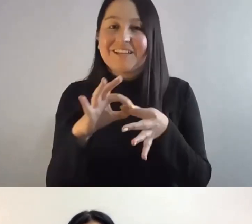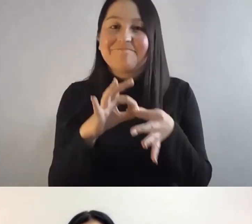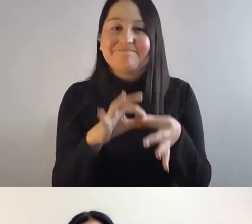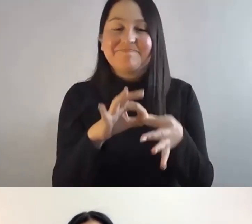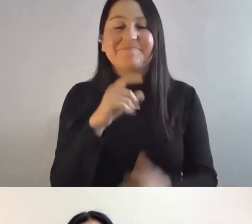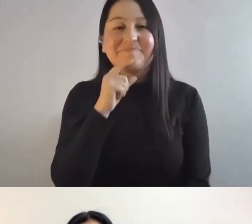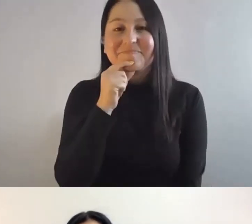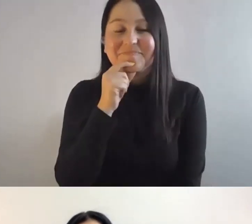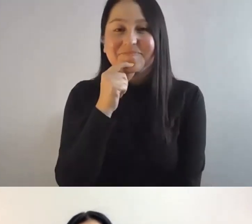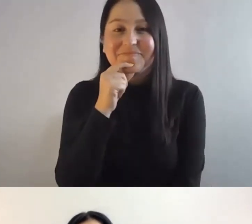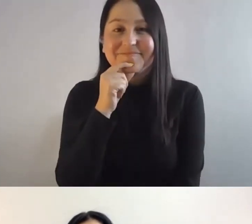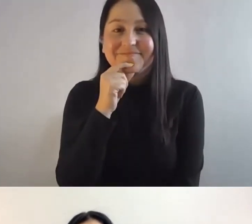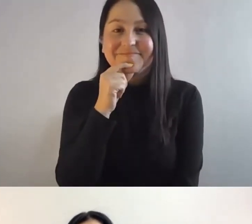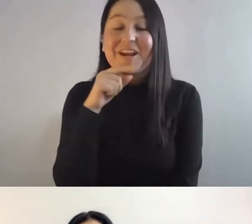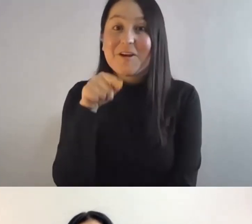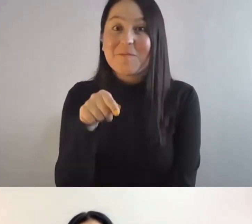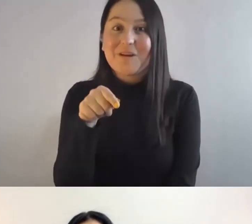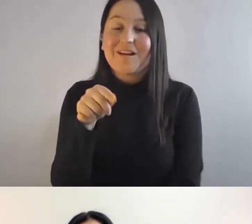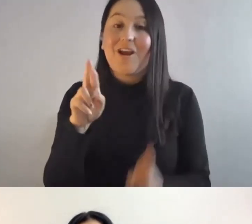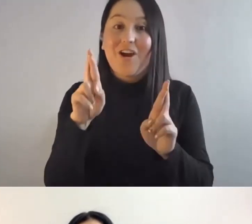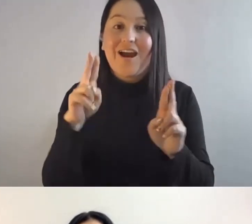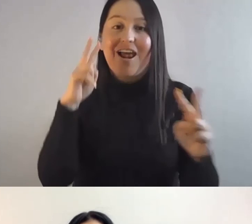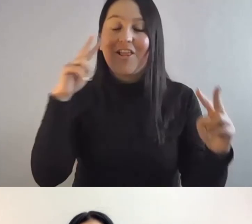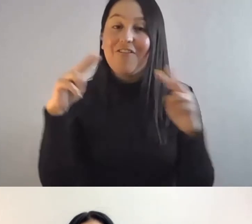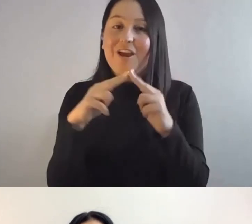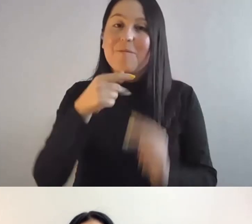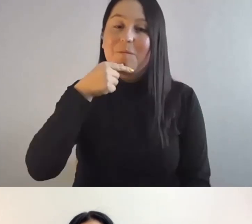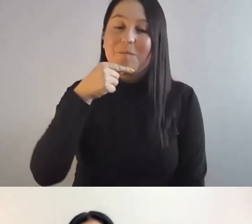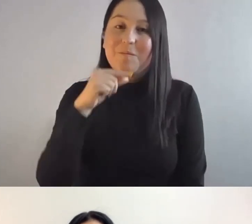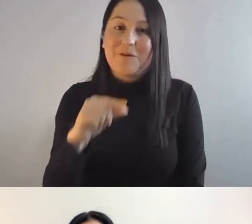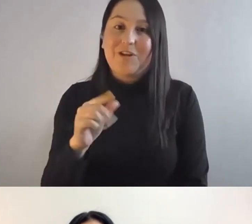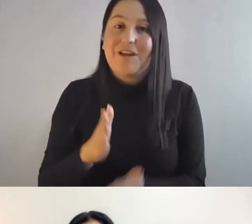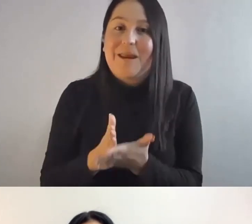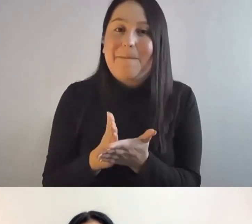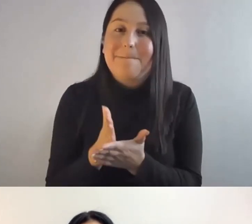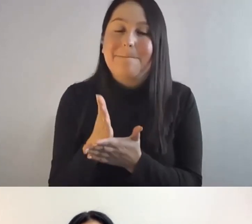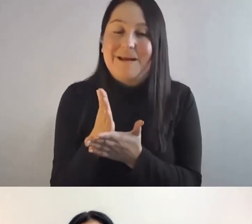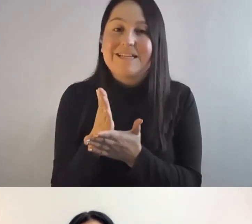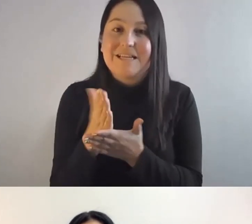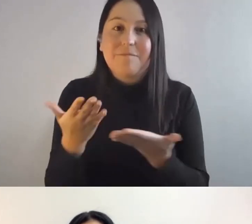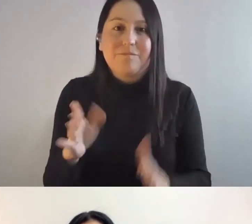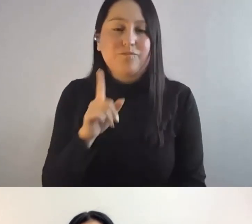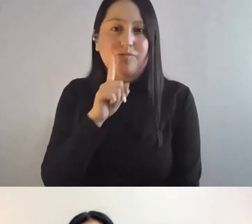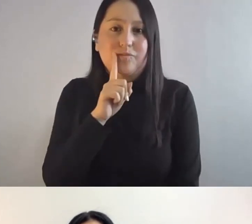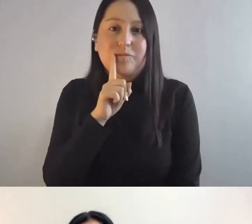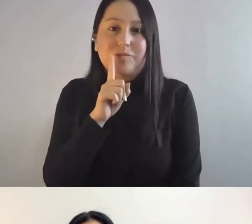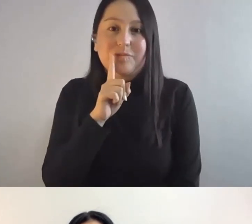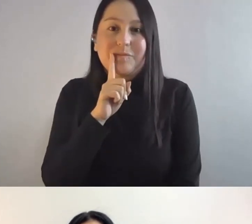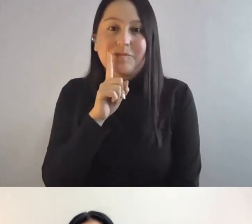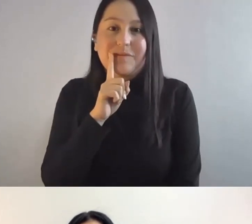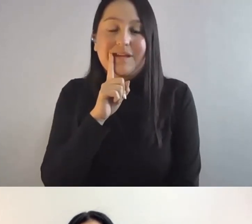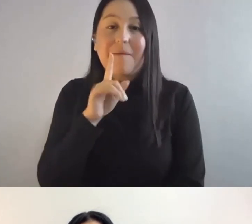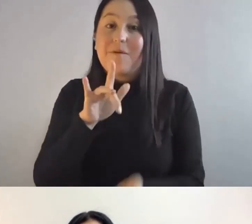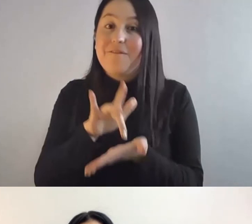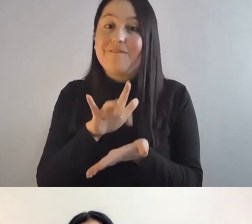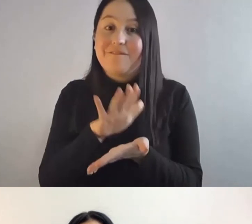Alicia, por esa cápsula. Ojalá que nos veamos pronto entonces, que partamos. Ya tenemos fecha, po. Se